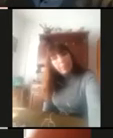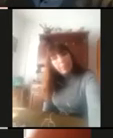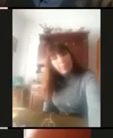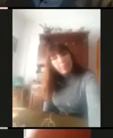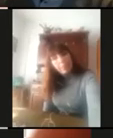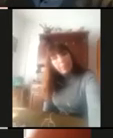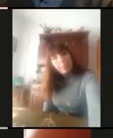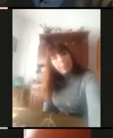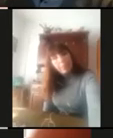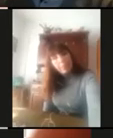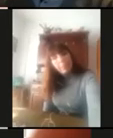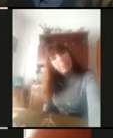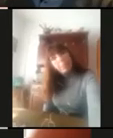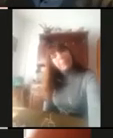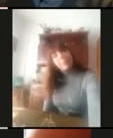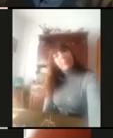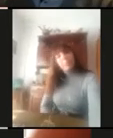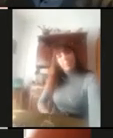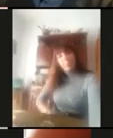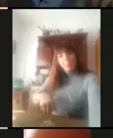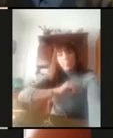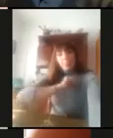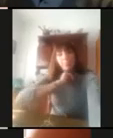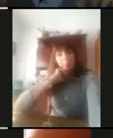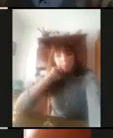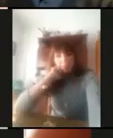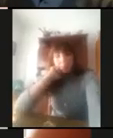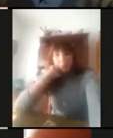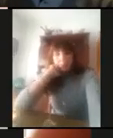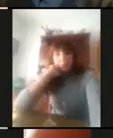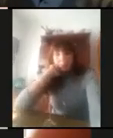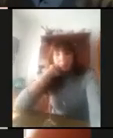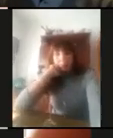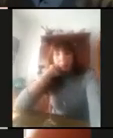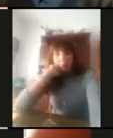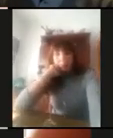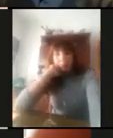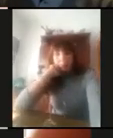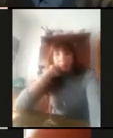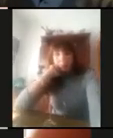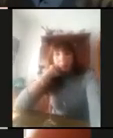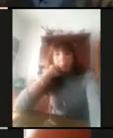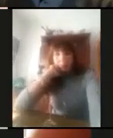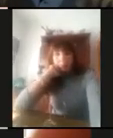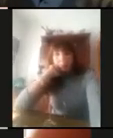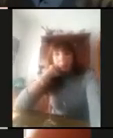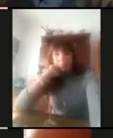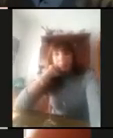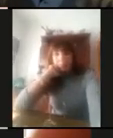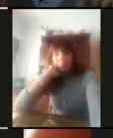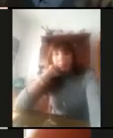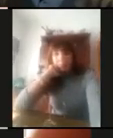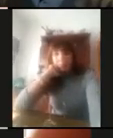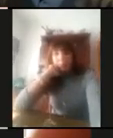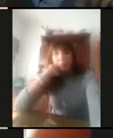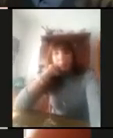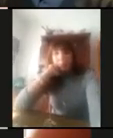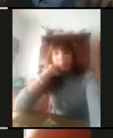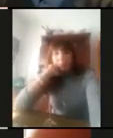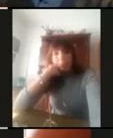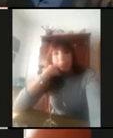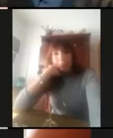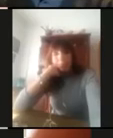gran eje jose ingeniero qué cantidad de gente que no ha leído mi libro refiriéndose al hombre